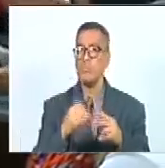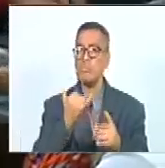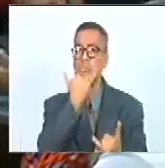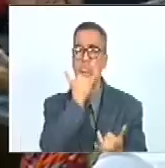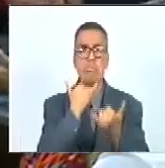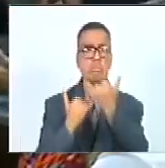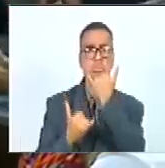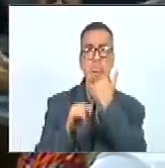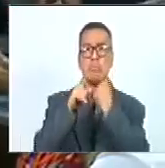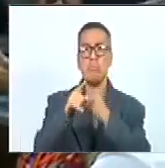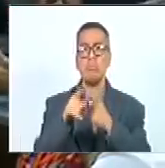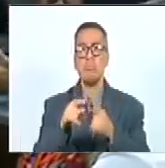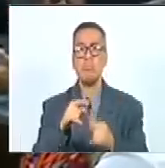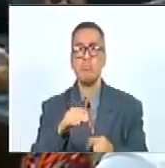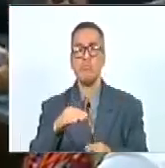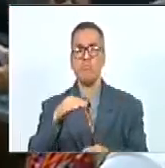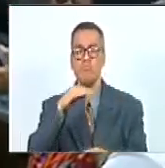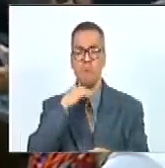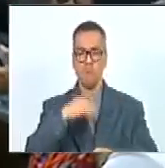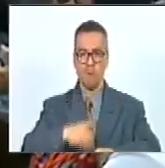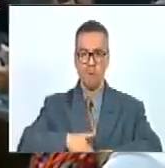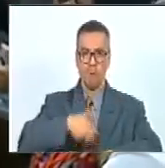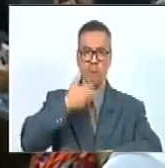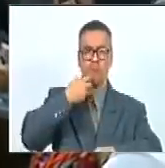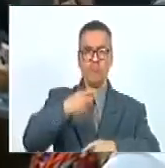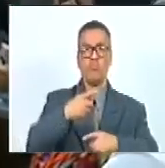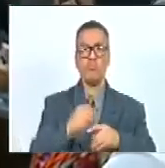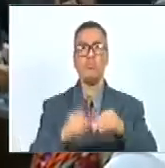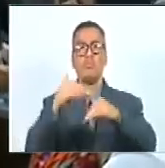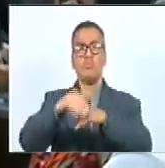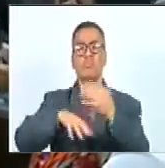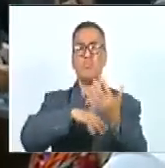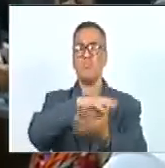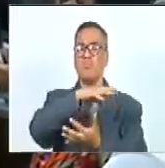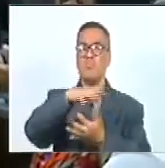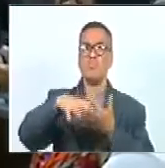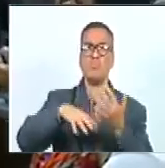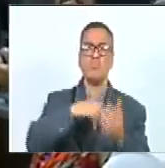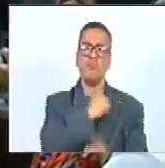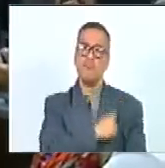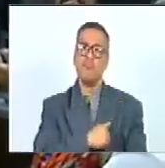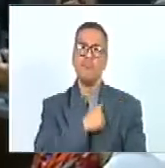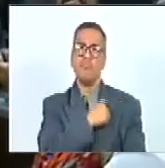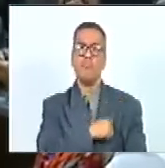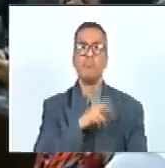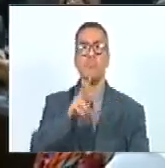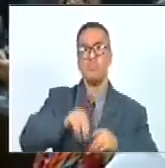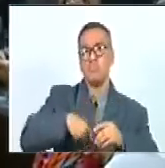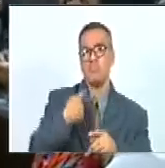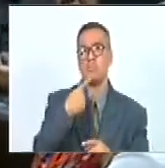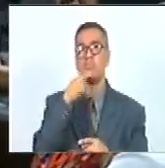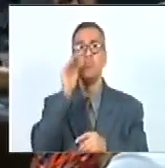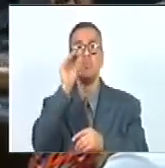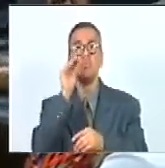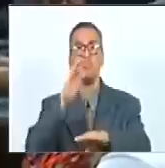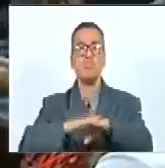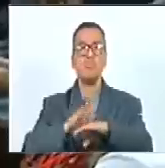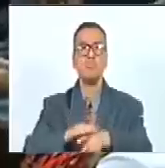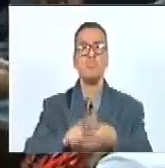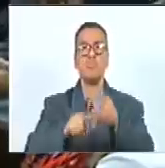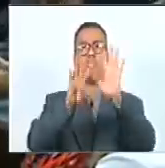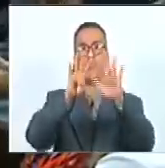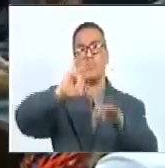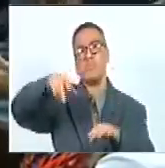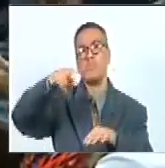equivocaron. Su soberbia los está llevando a un desastre que lamentablemente podemos augurar va a ocurrir el 9 de